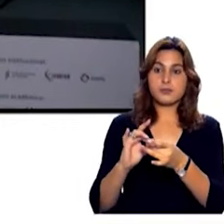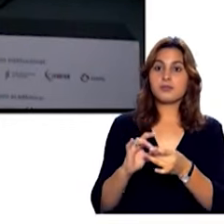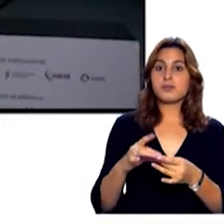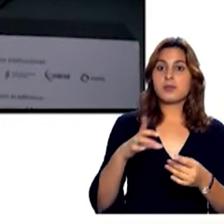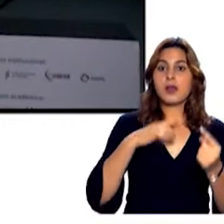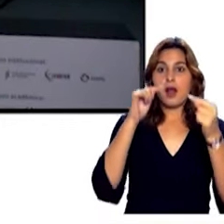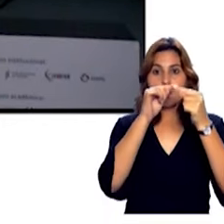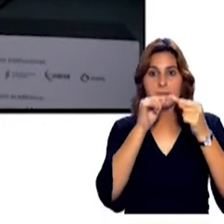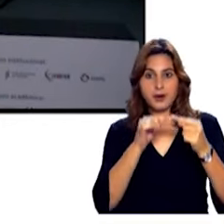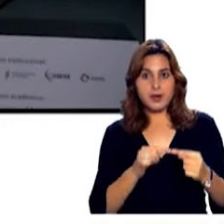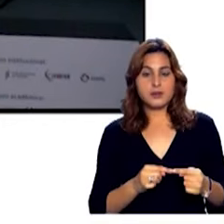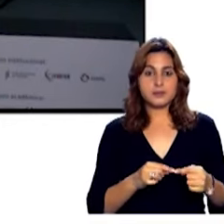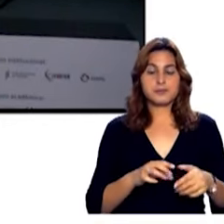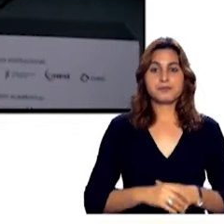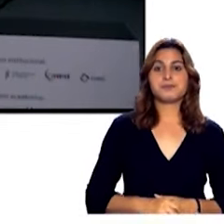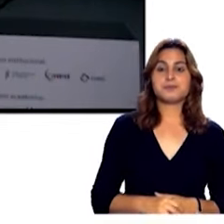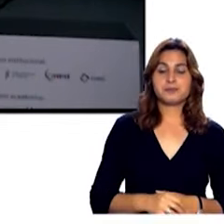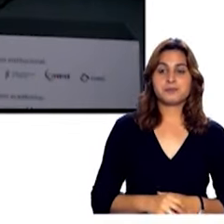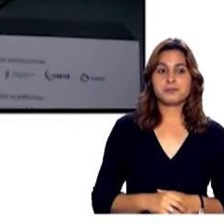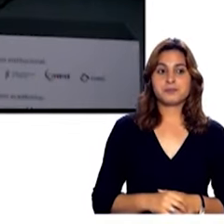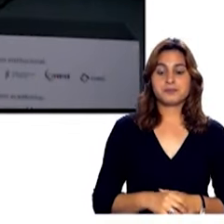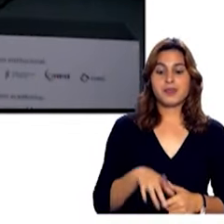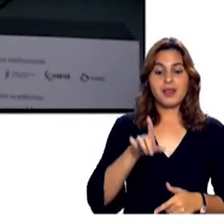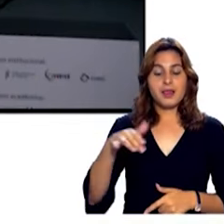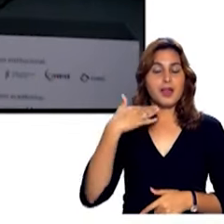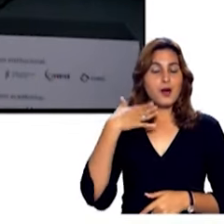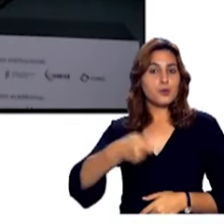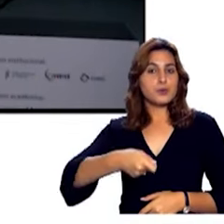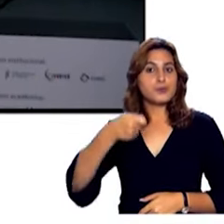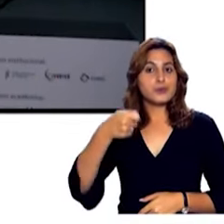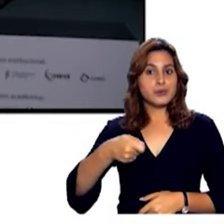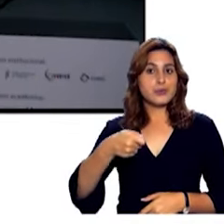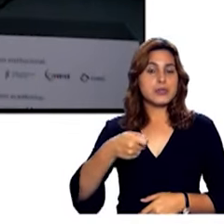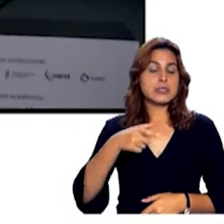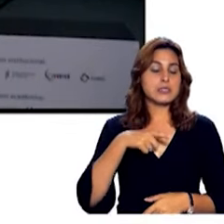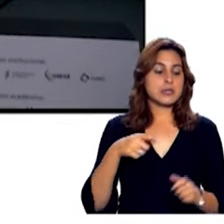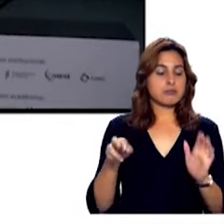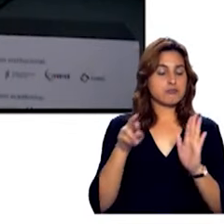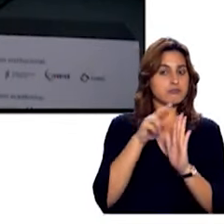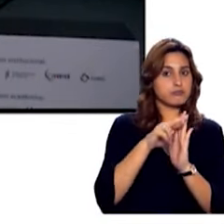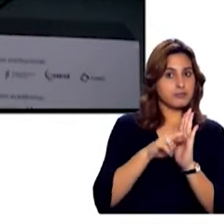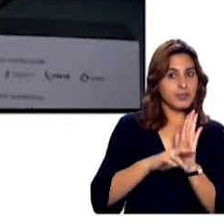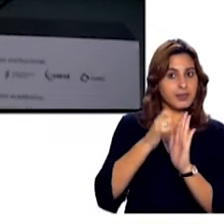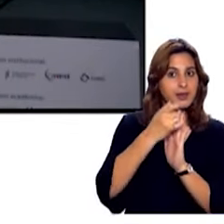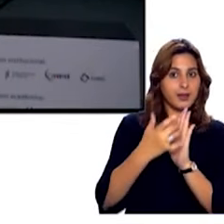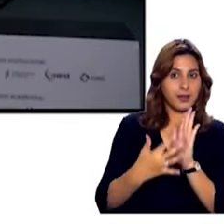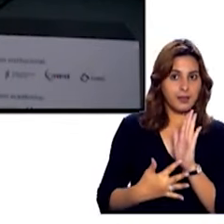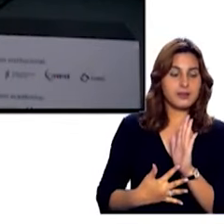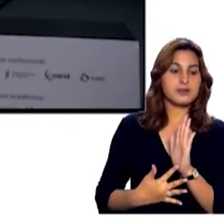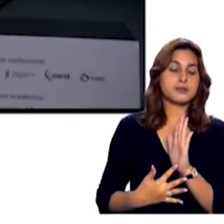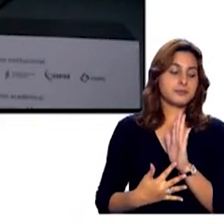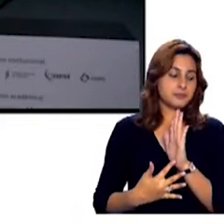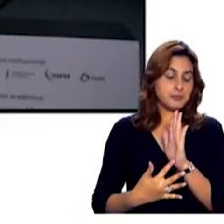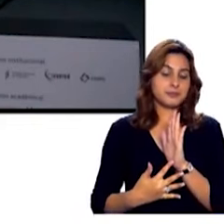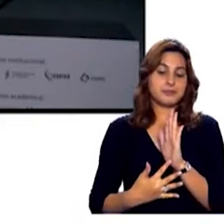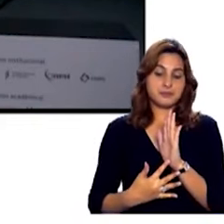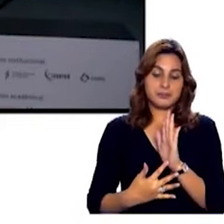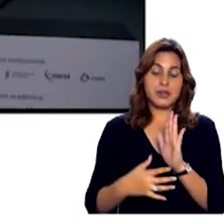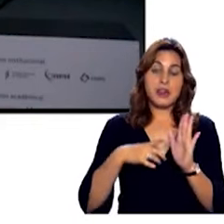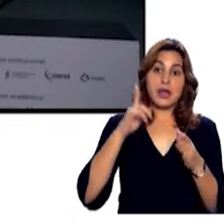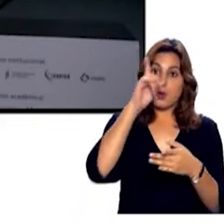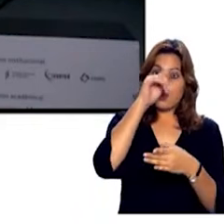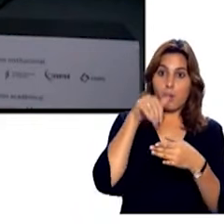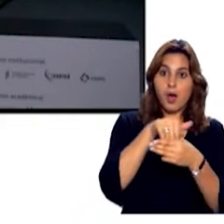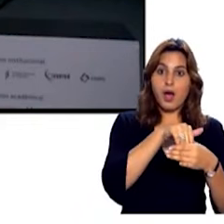jueces han aplicado la nor han declarado su acomodación a la constitución su acomodación a la Ley y a